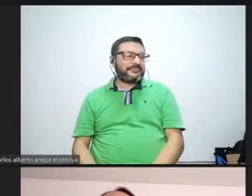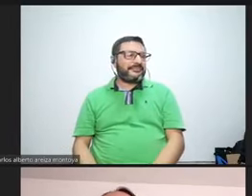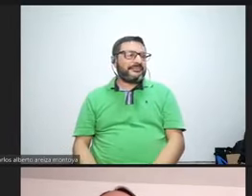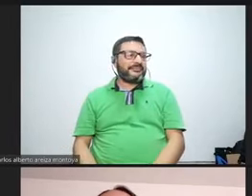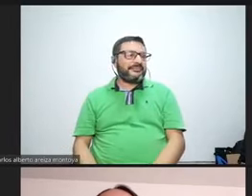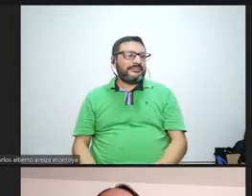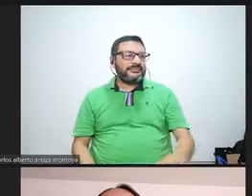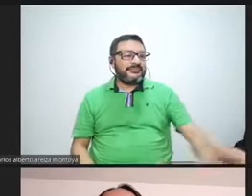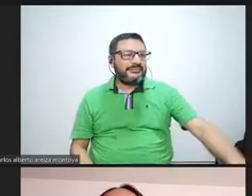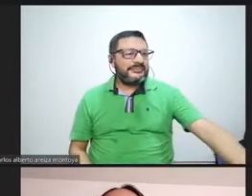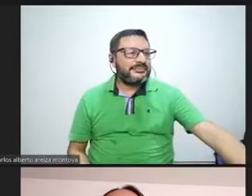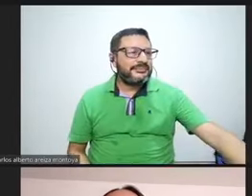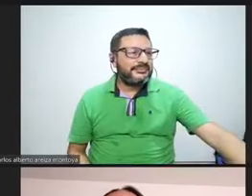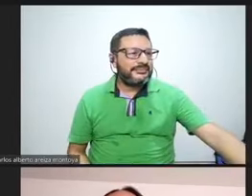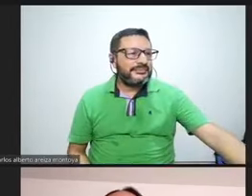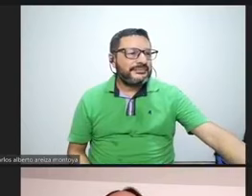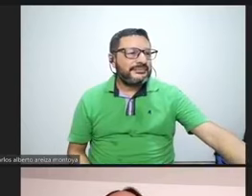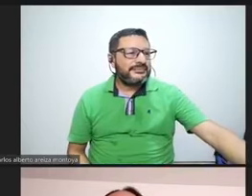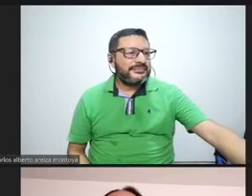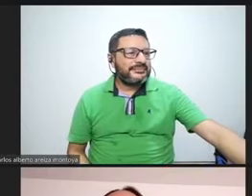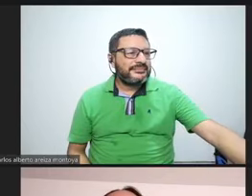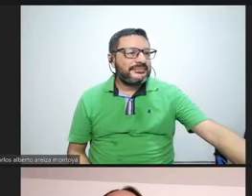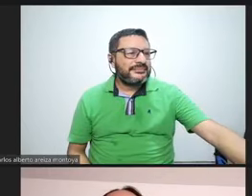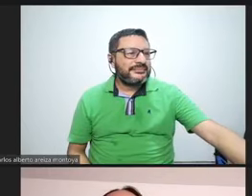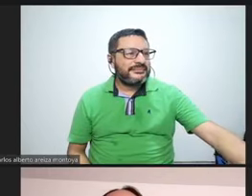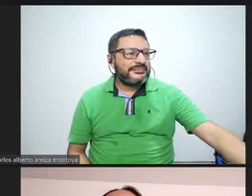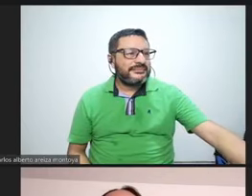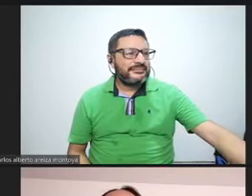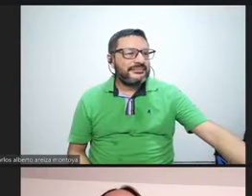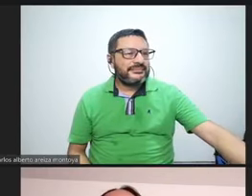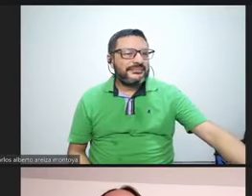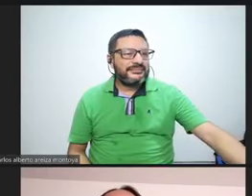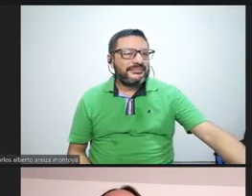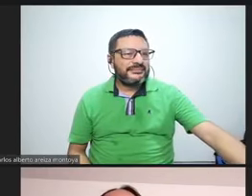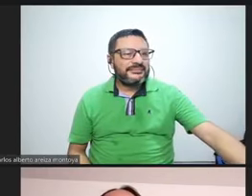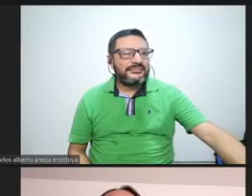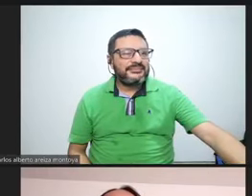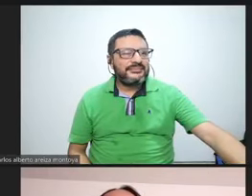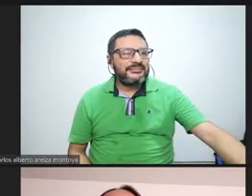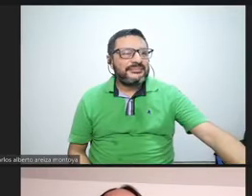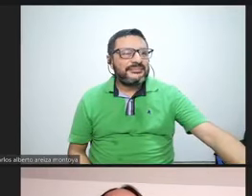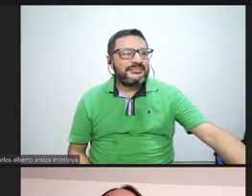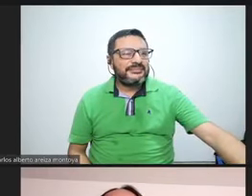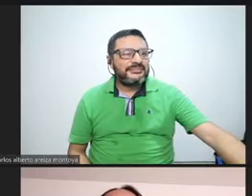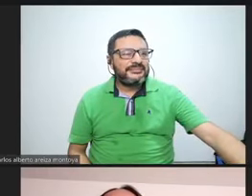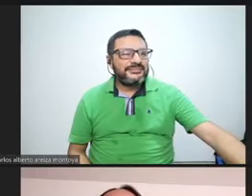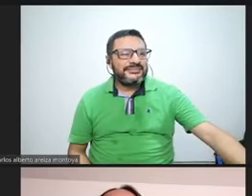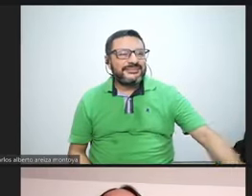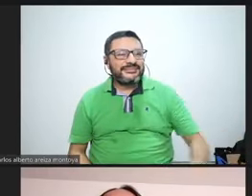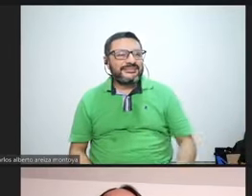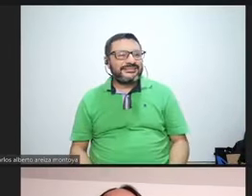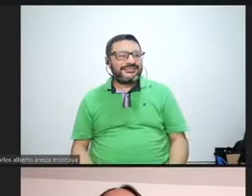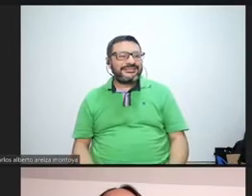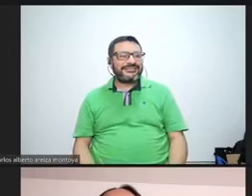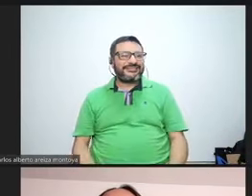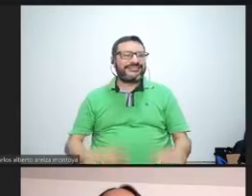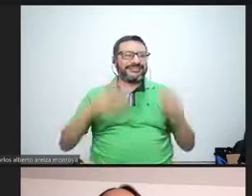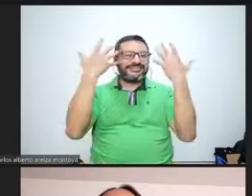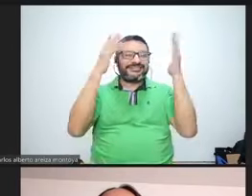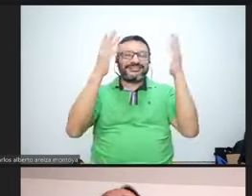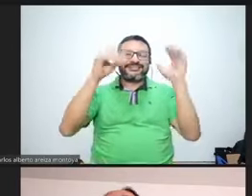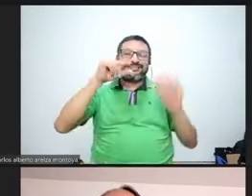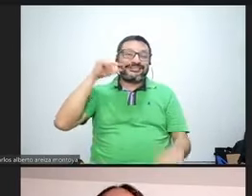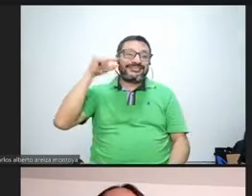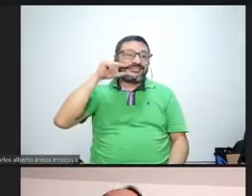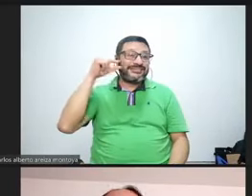complemento muy bonito porque, pues, yo soy fisioterapeuta, el novio, ¿cierto, Gina?